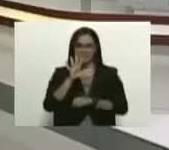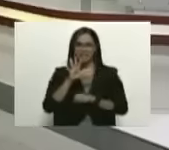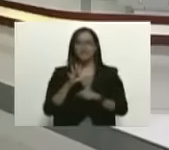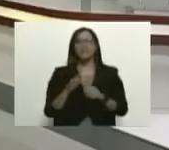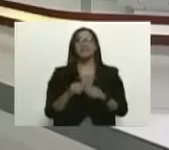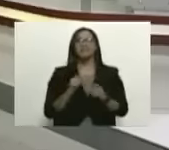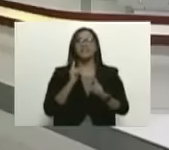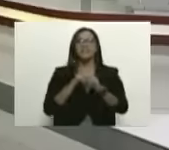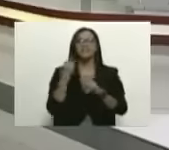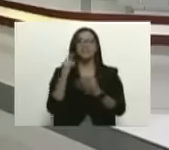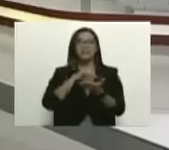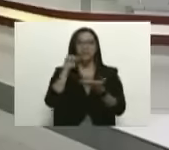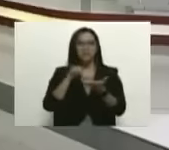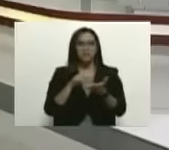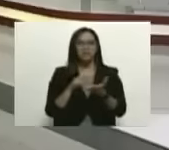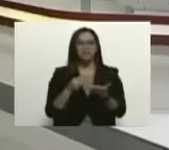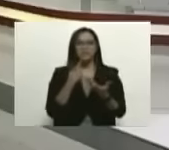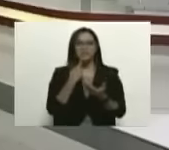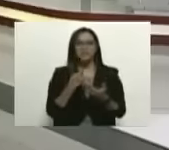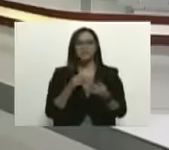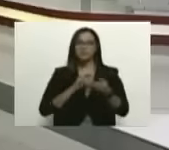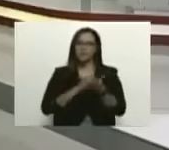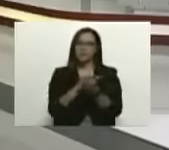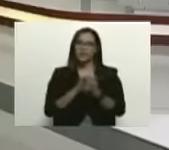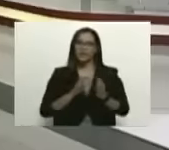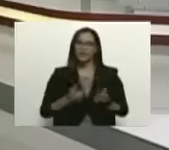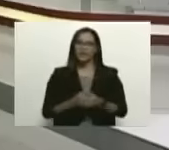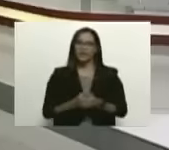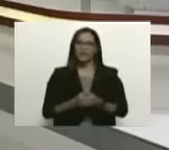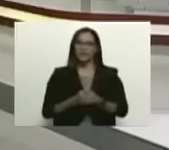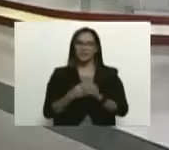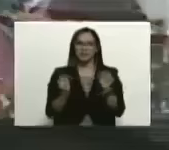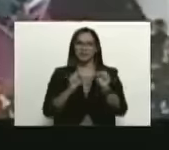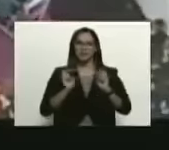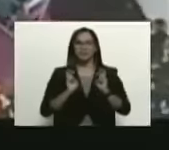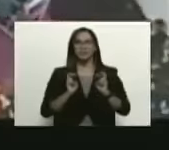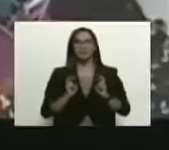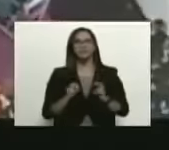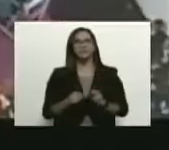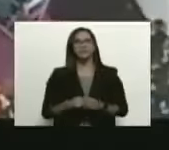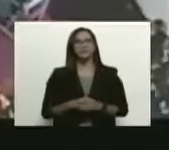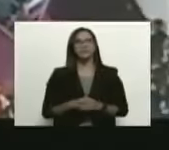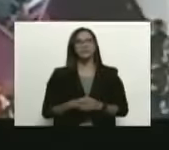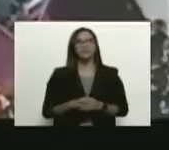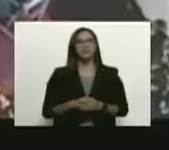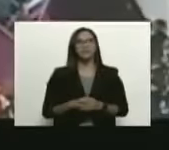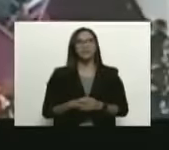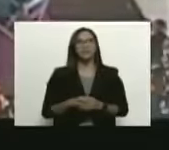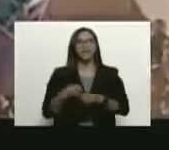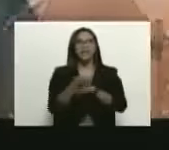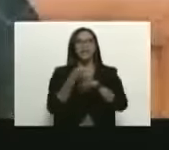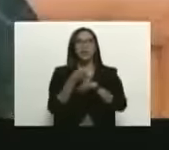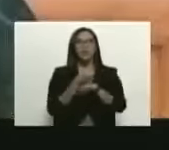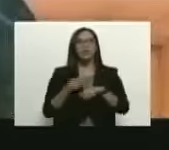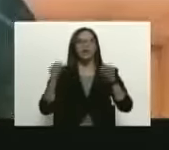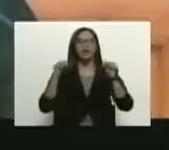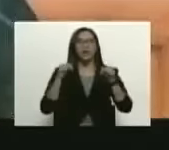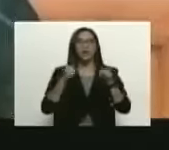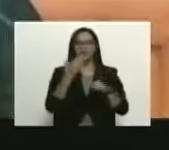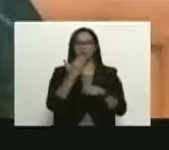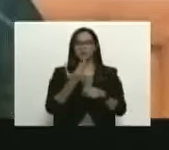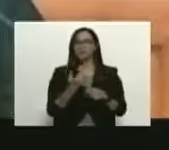Nacional también decía acerca de esta disputa. Este gobierno que hoy está al frente de